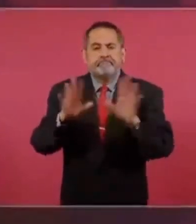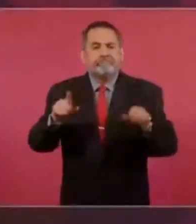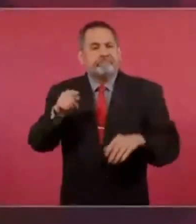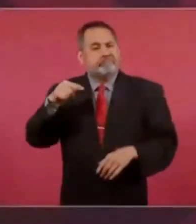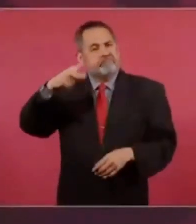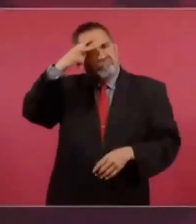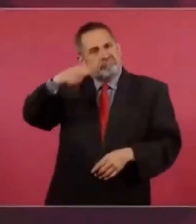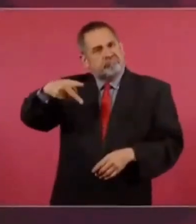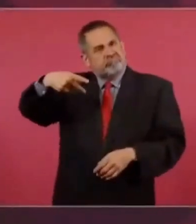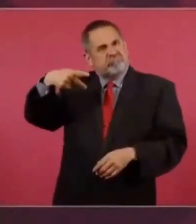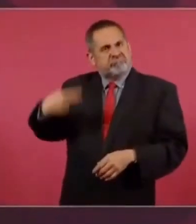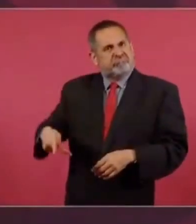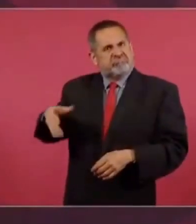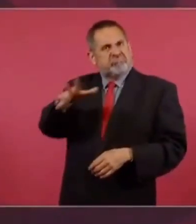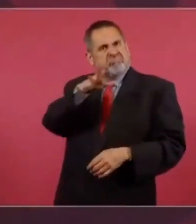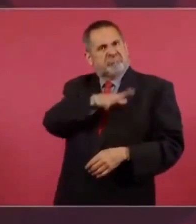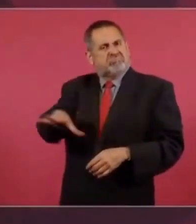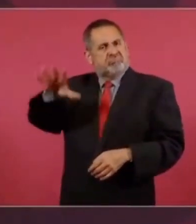de México